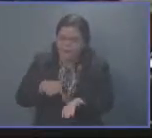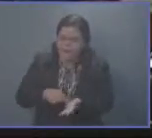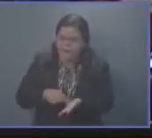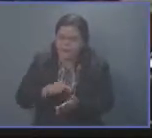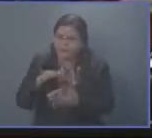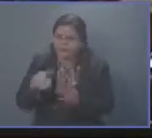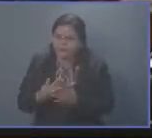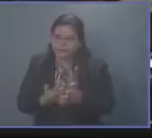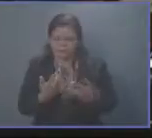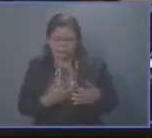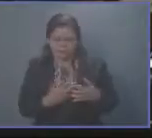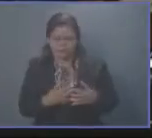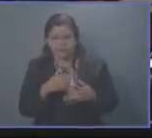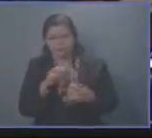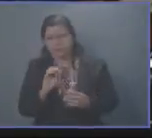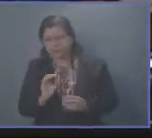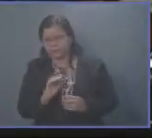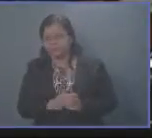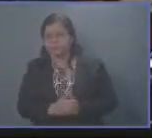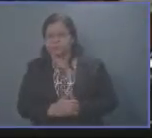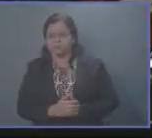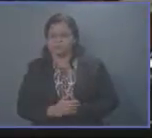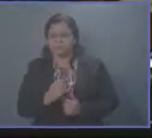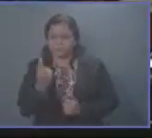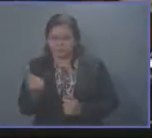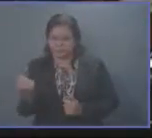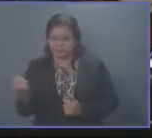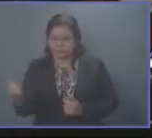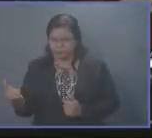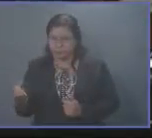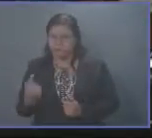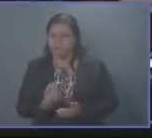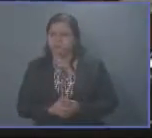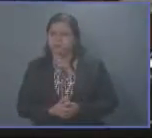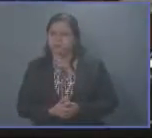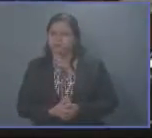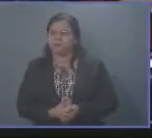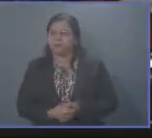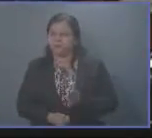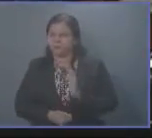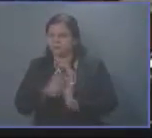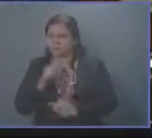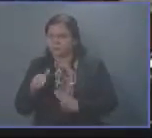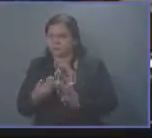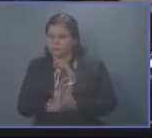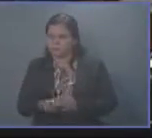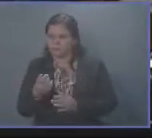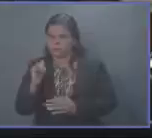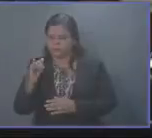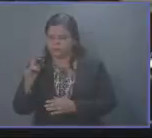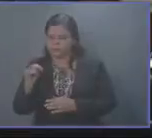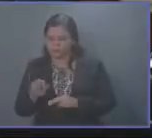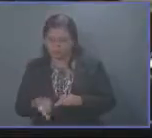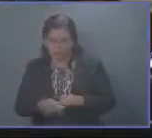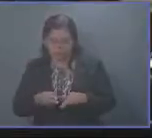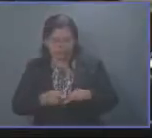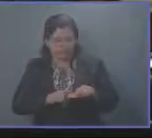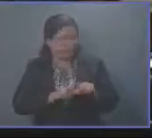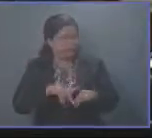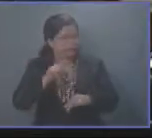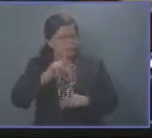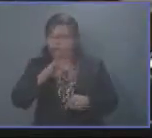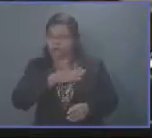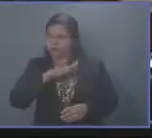del emisor o coemisor al tarjetaviente del interés moratorio o recargo por incumplimiento de